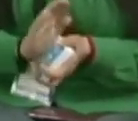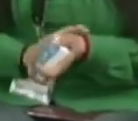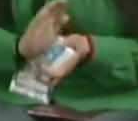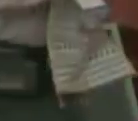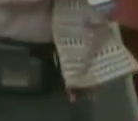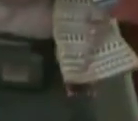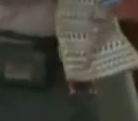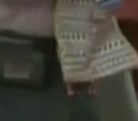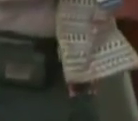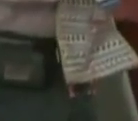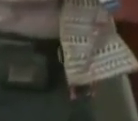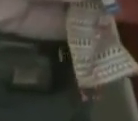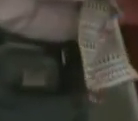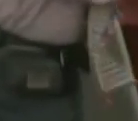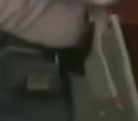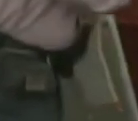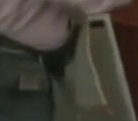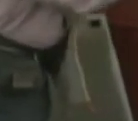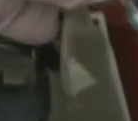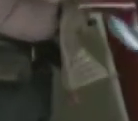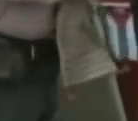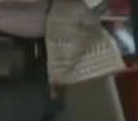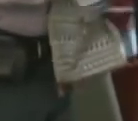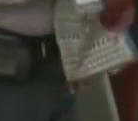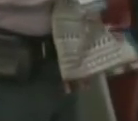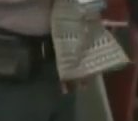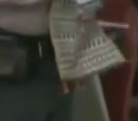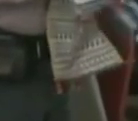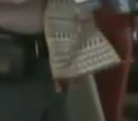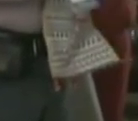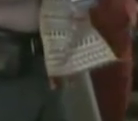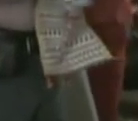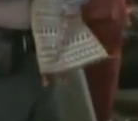continuar esta tremenda jornada de trabajo.